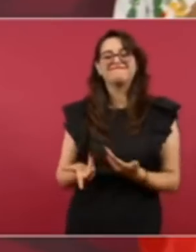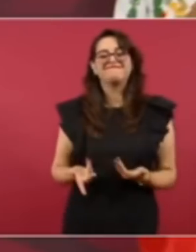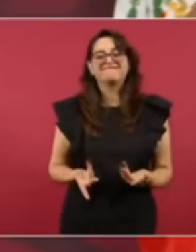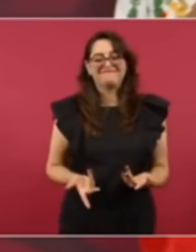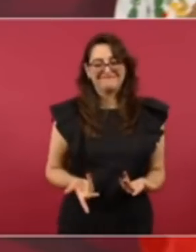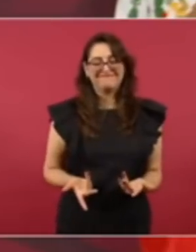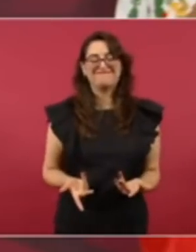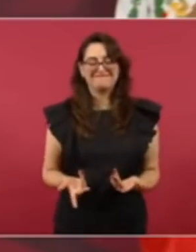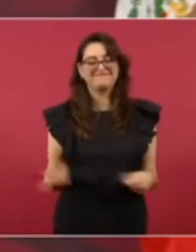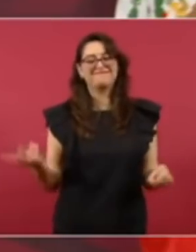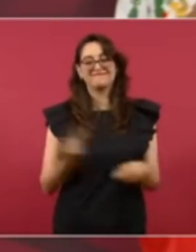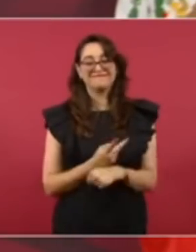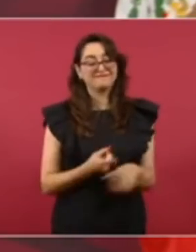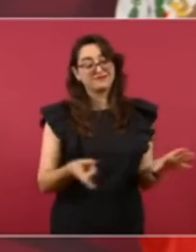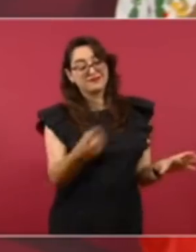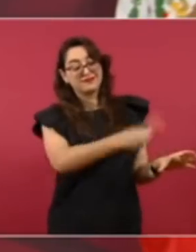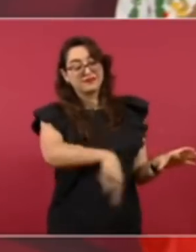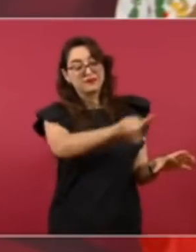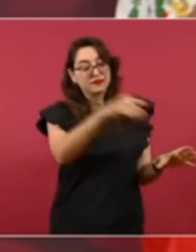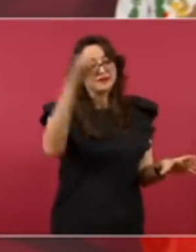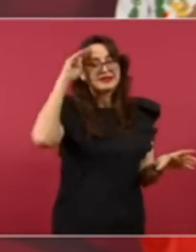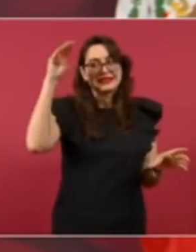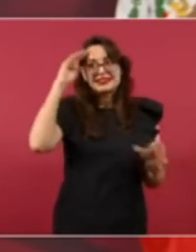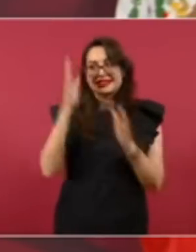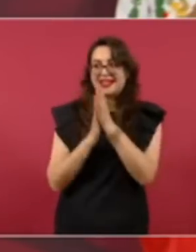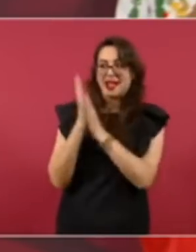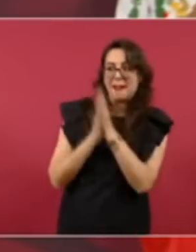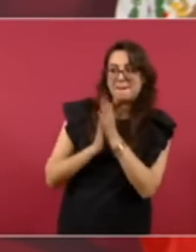No conocen al pueblo,